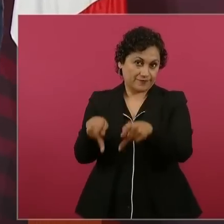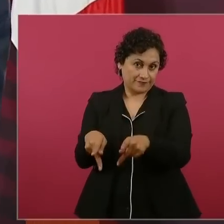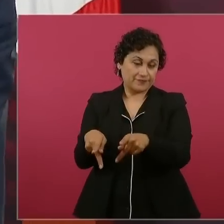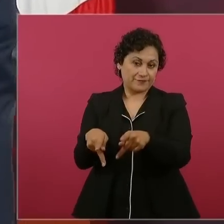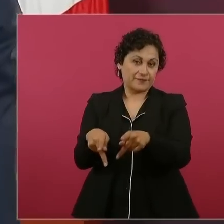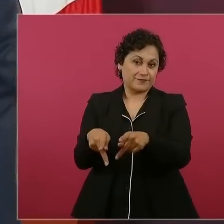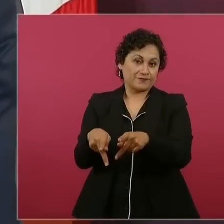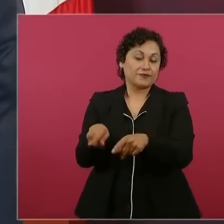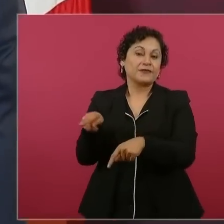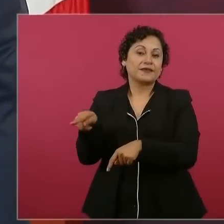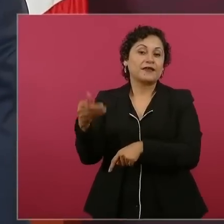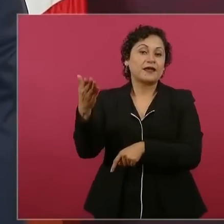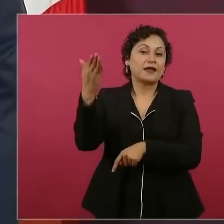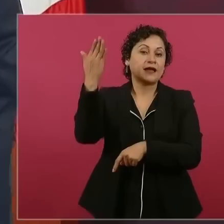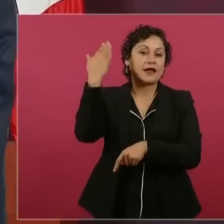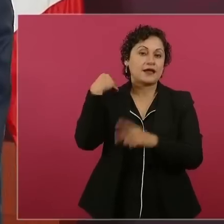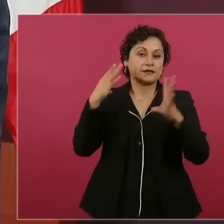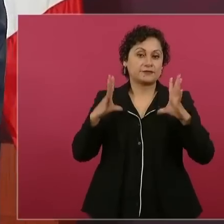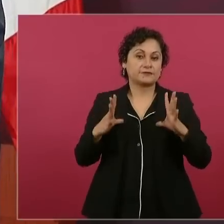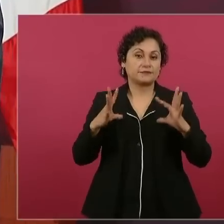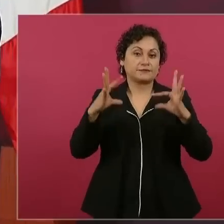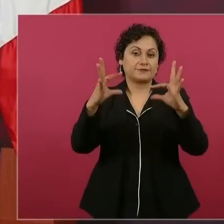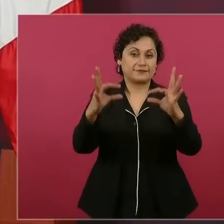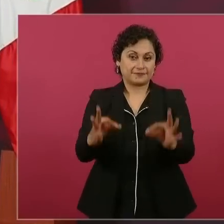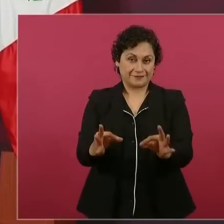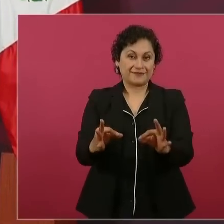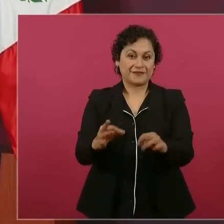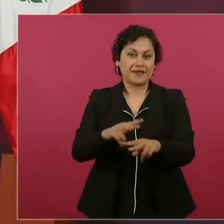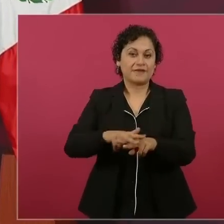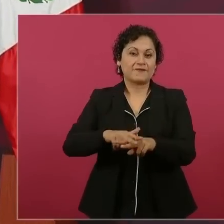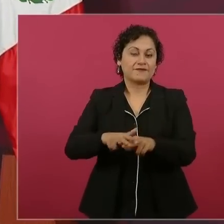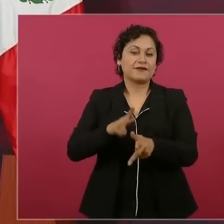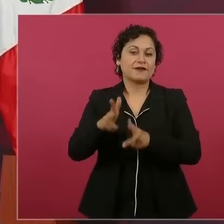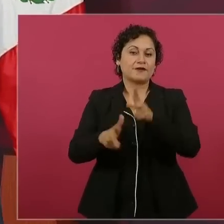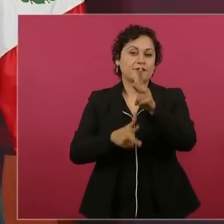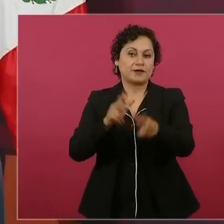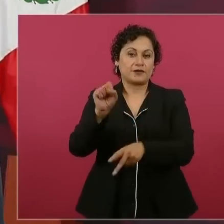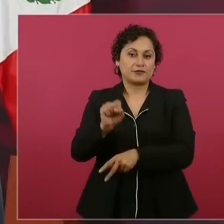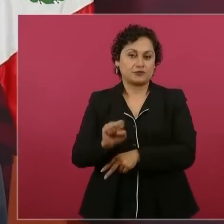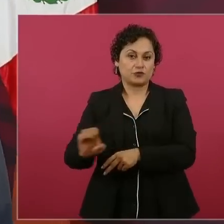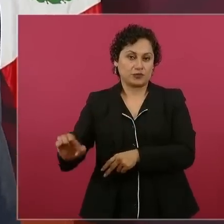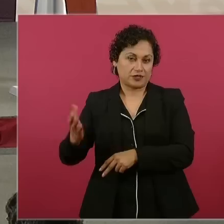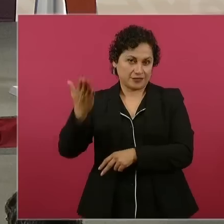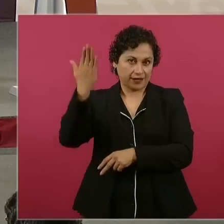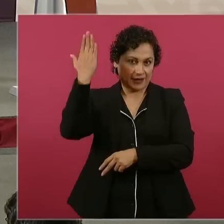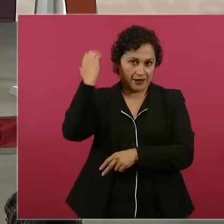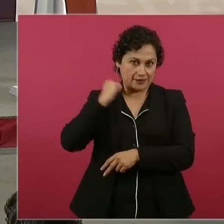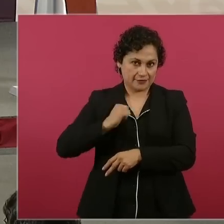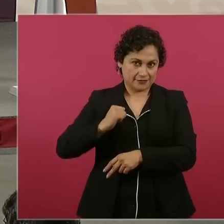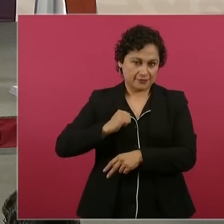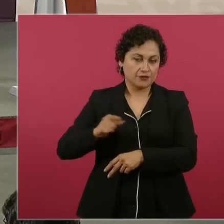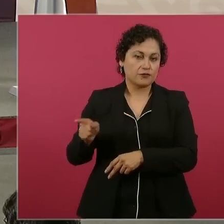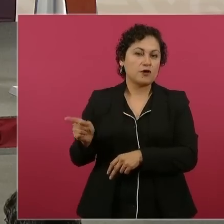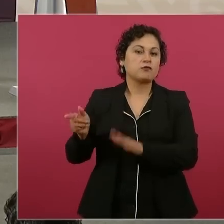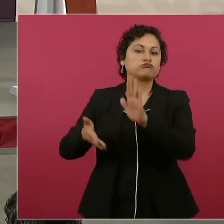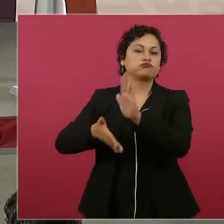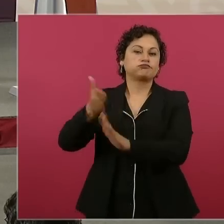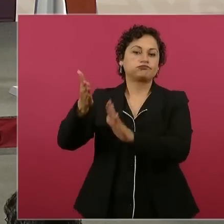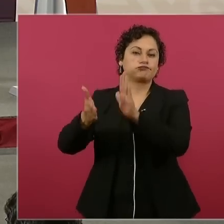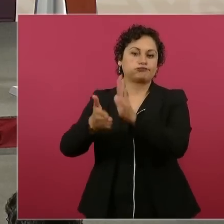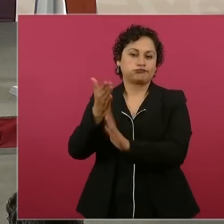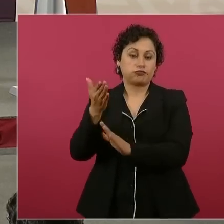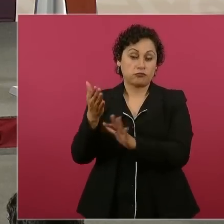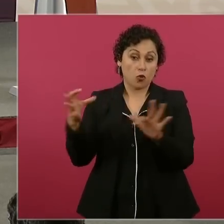puente que hicieron cuando se inauguró el ferrocarril del sureste. Y junto viene el